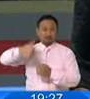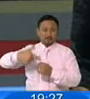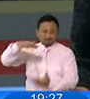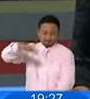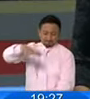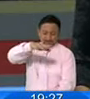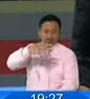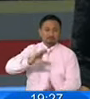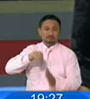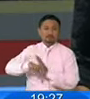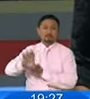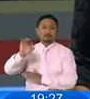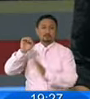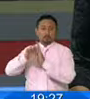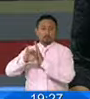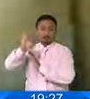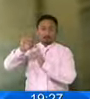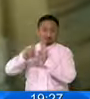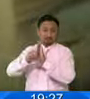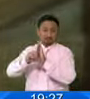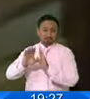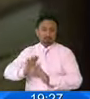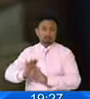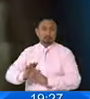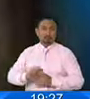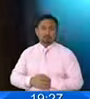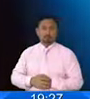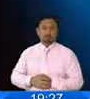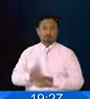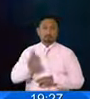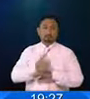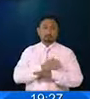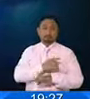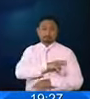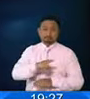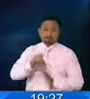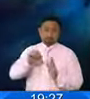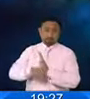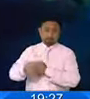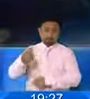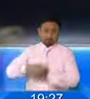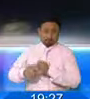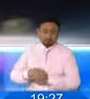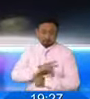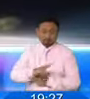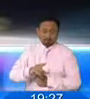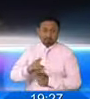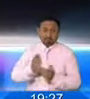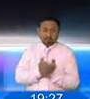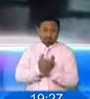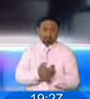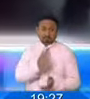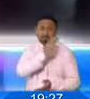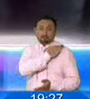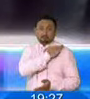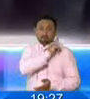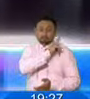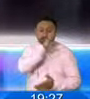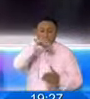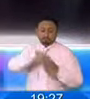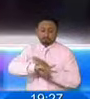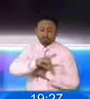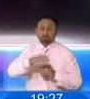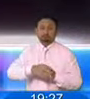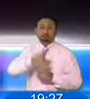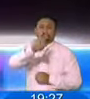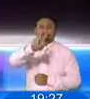almacenada en una bodega clandestina. Antes que el combustible salga de la bodega clandestina, elementos de la Armada allanaron el local ubicado en la